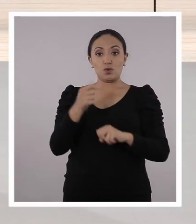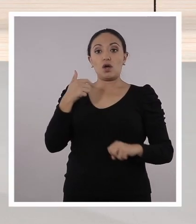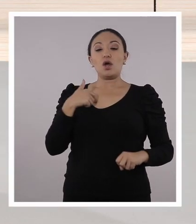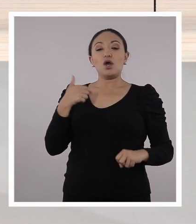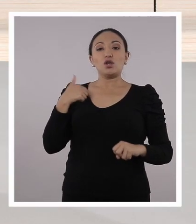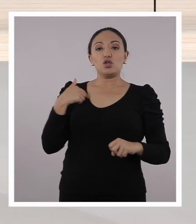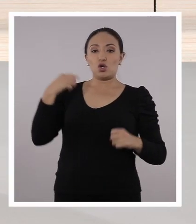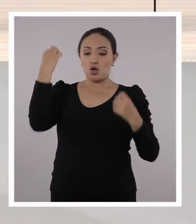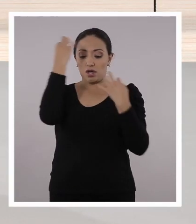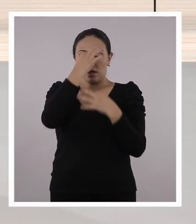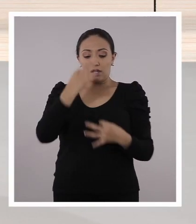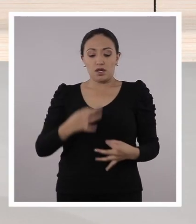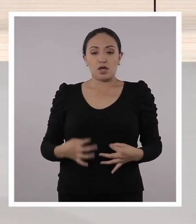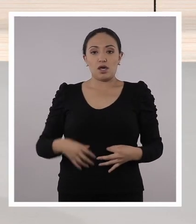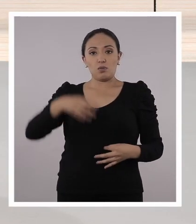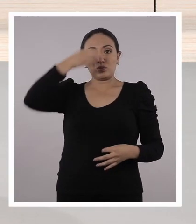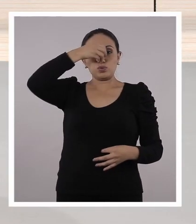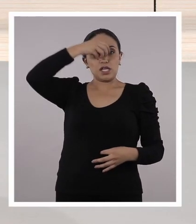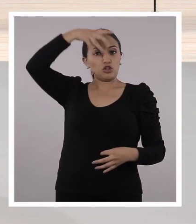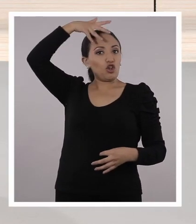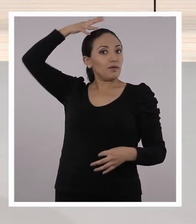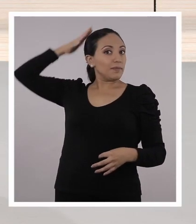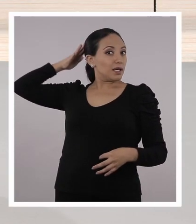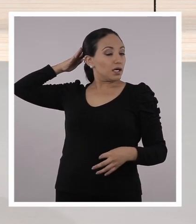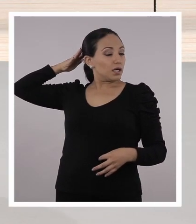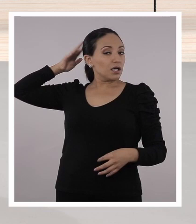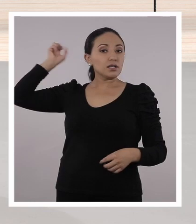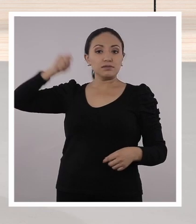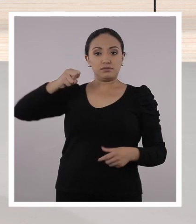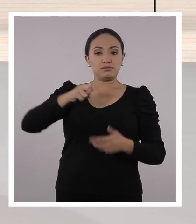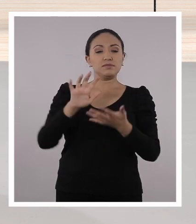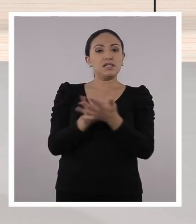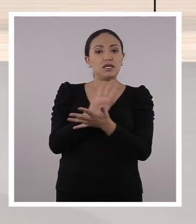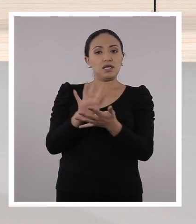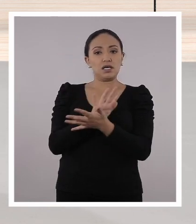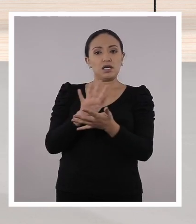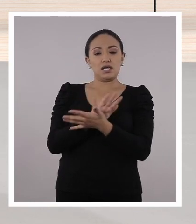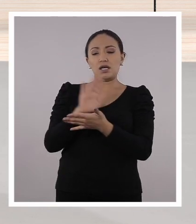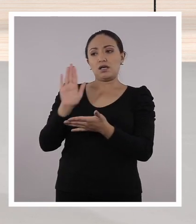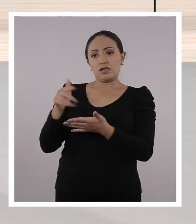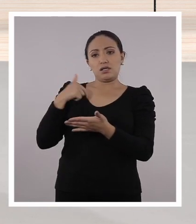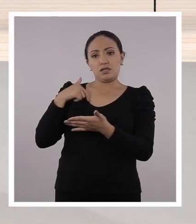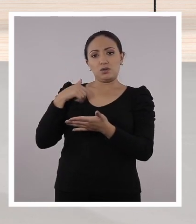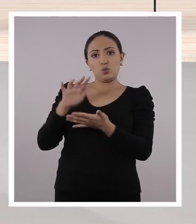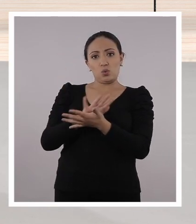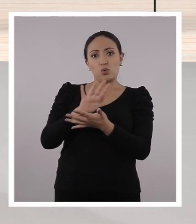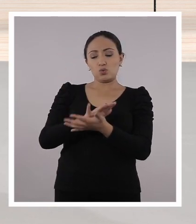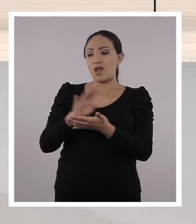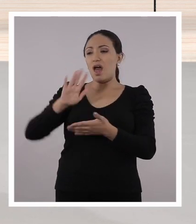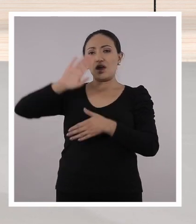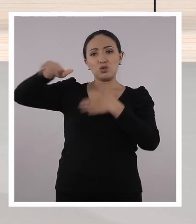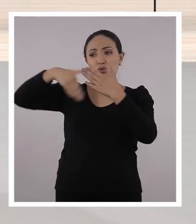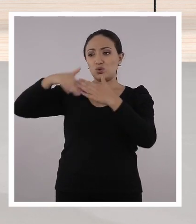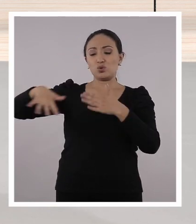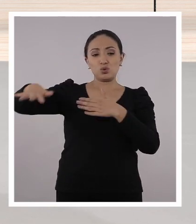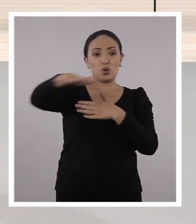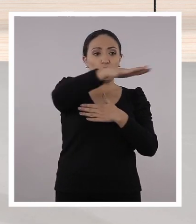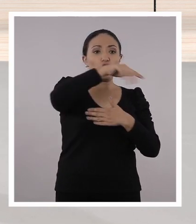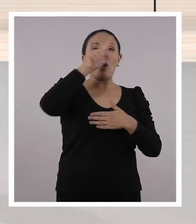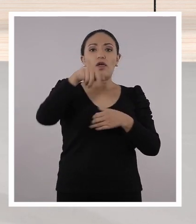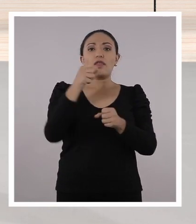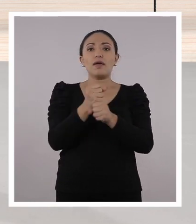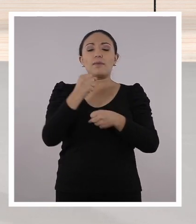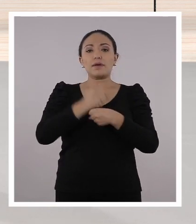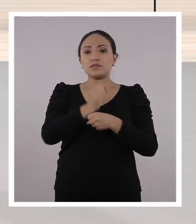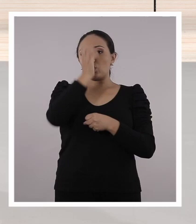estaba interpretando a un sáchila. Un sáchil, en la escuela. Sí, claro. Era una actividad que había en la escuela en la que todos debíamos interpretar